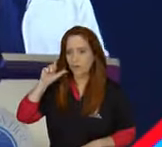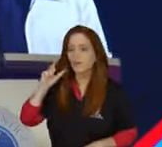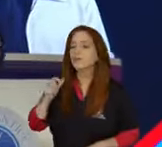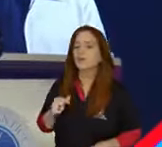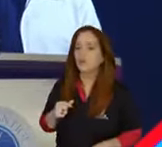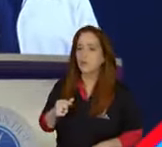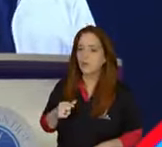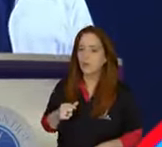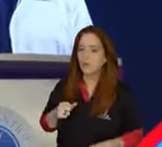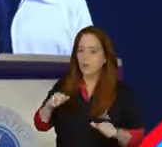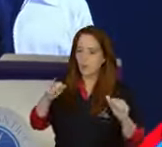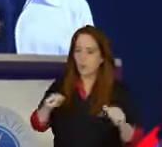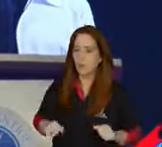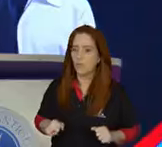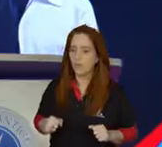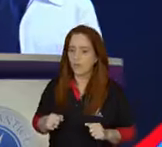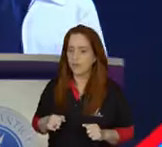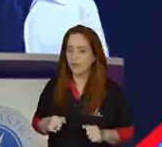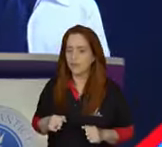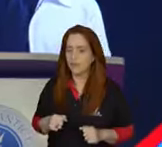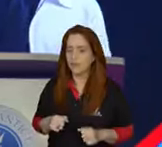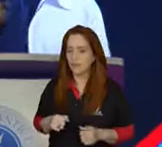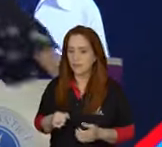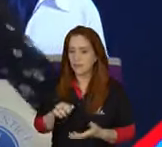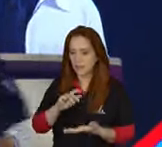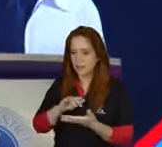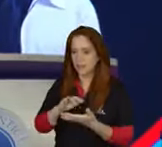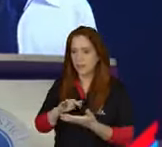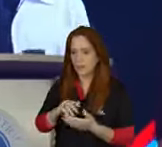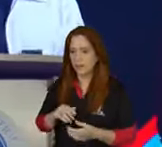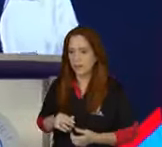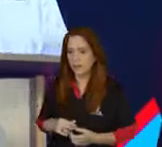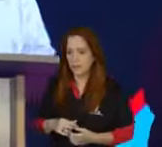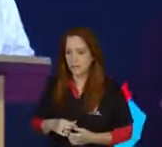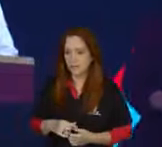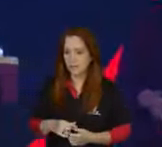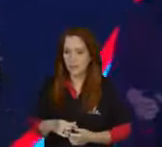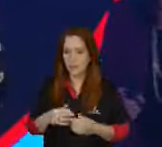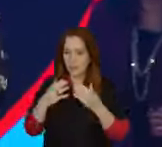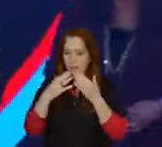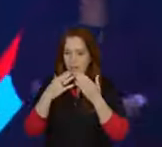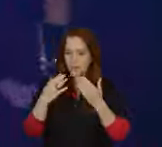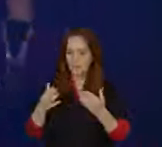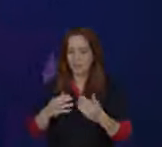787-730-5880 para la oración. Los bendecimos.